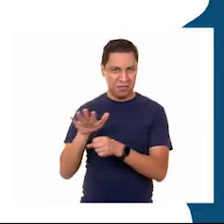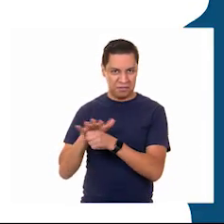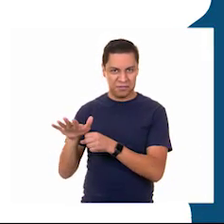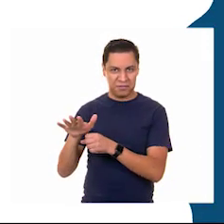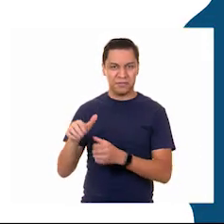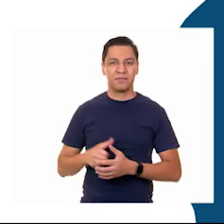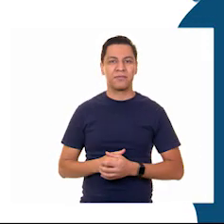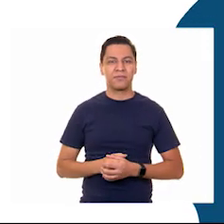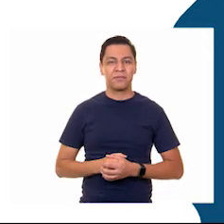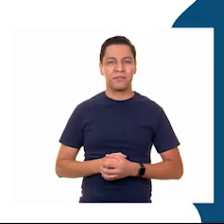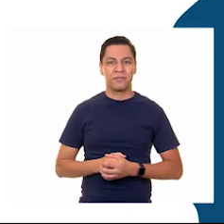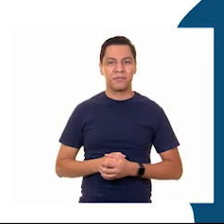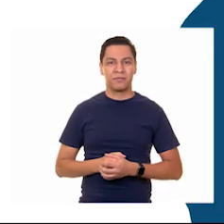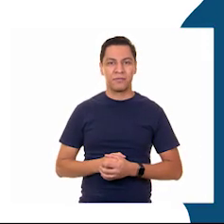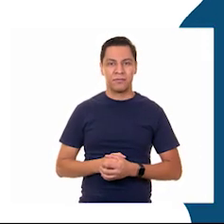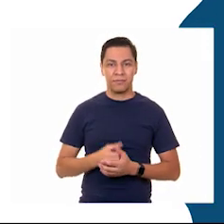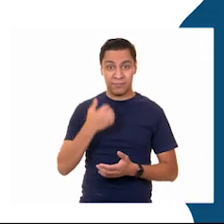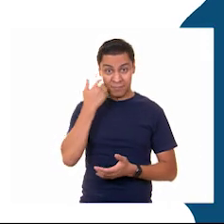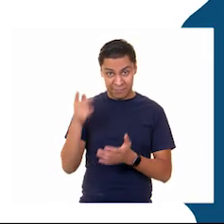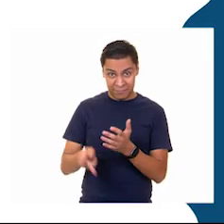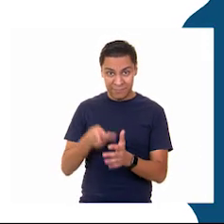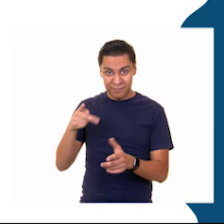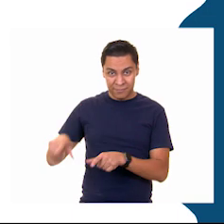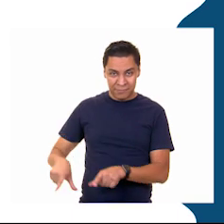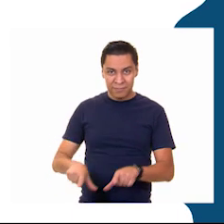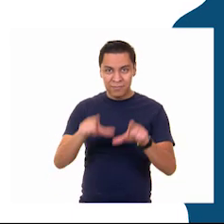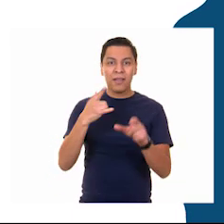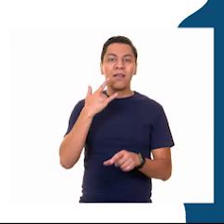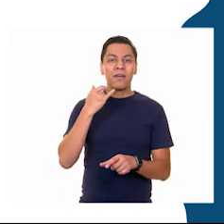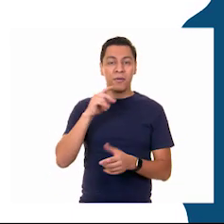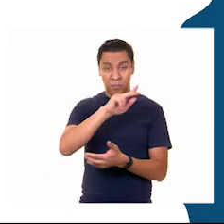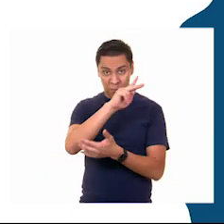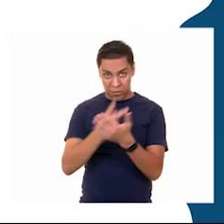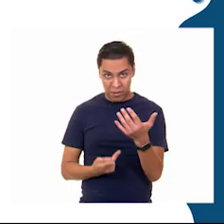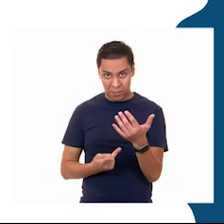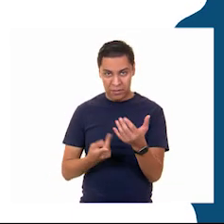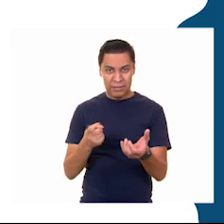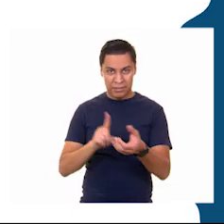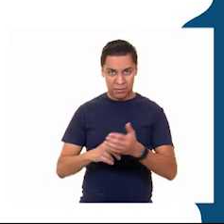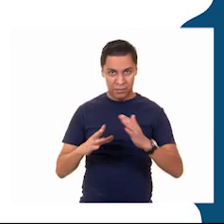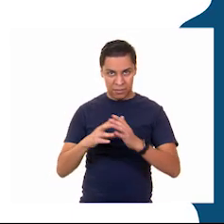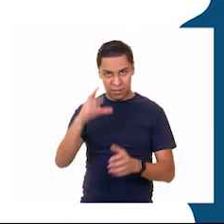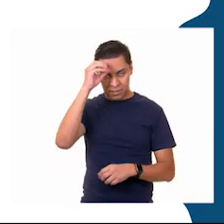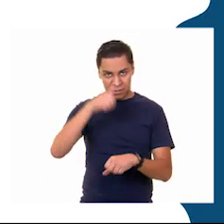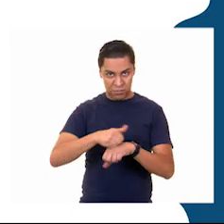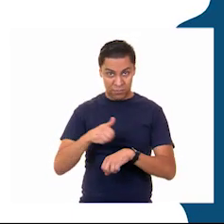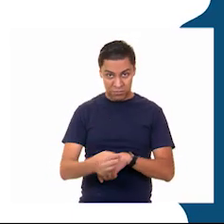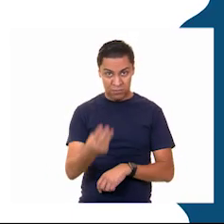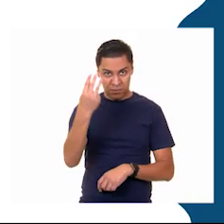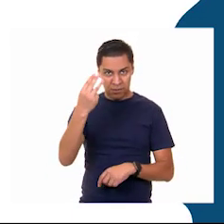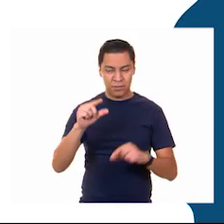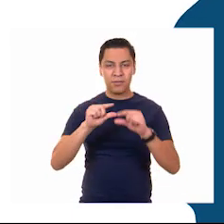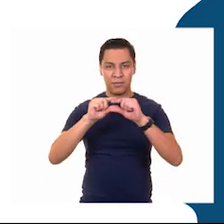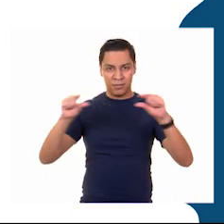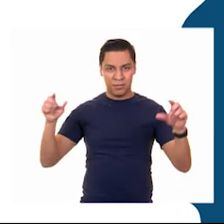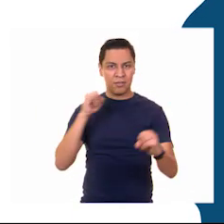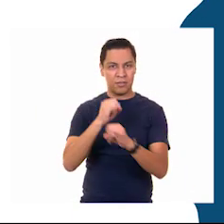conalitech.sep.gov.mx. Si quieres volver a ver los programas de Aprende en Casa, los puedes encontrar en la siguiente liga: